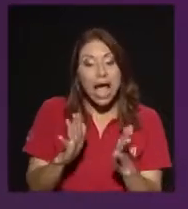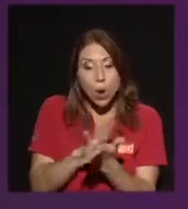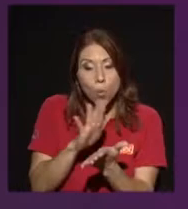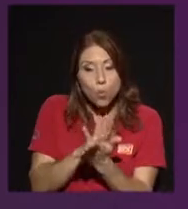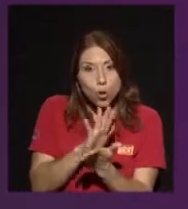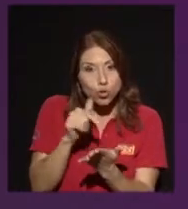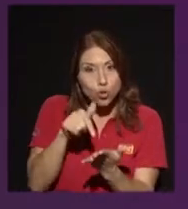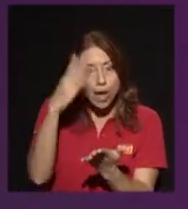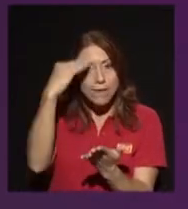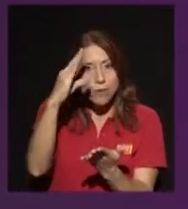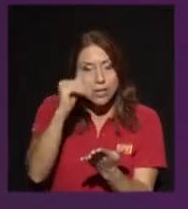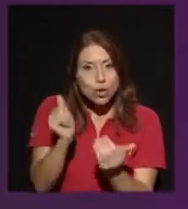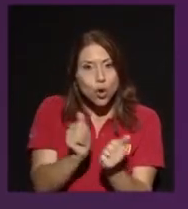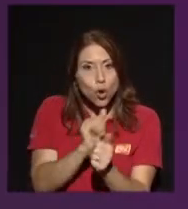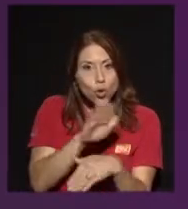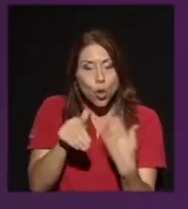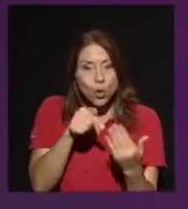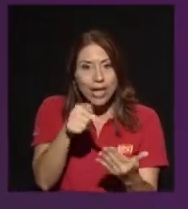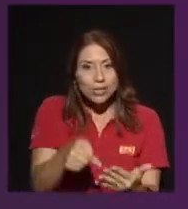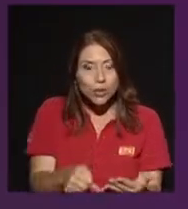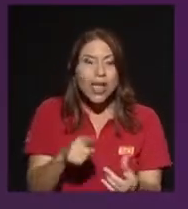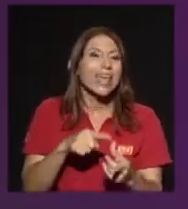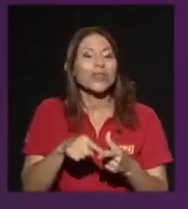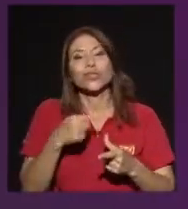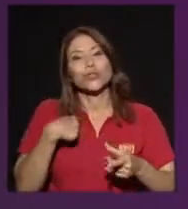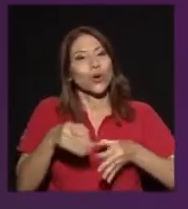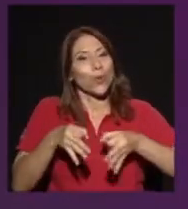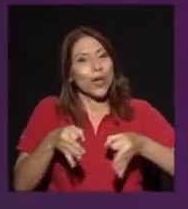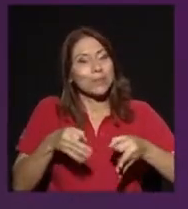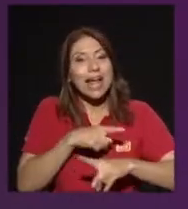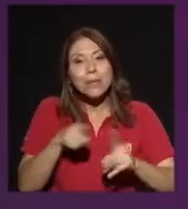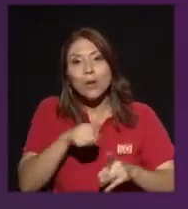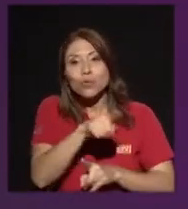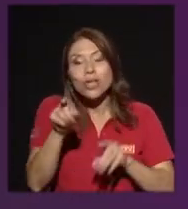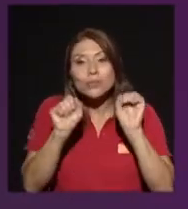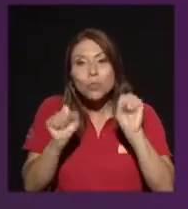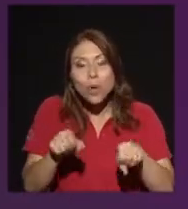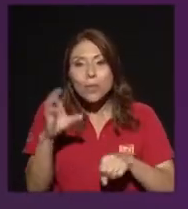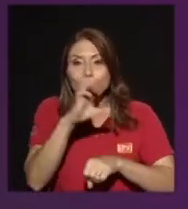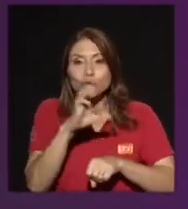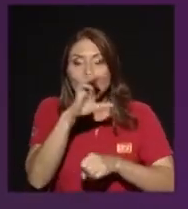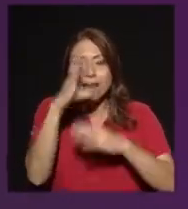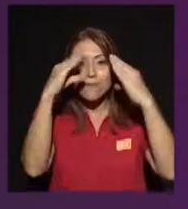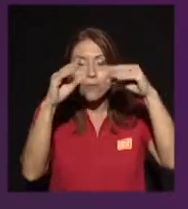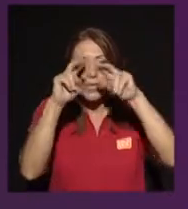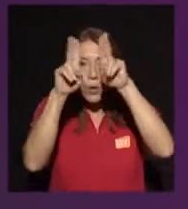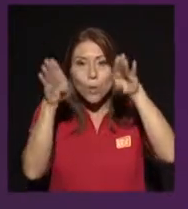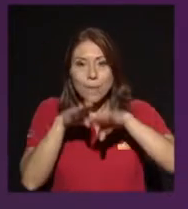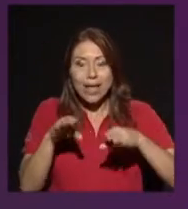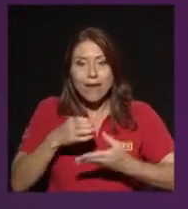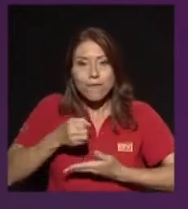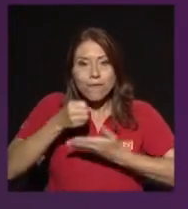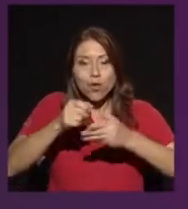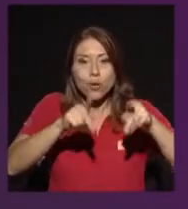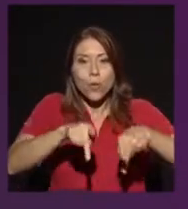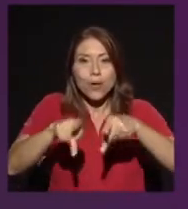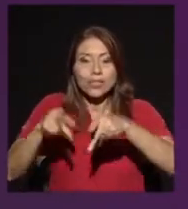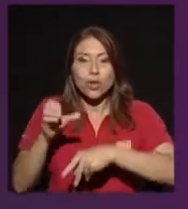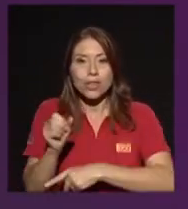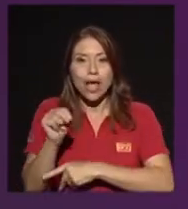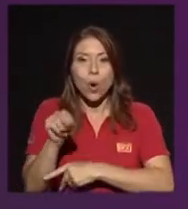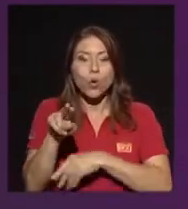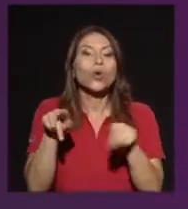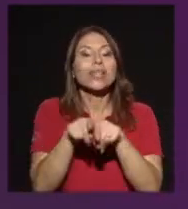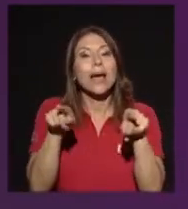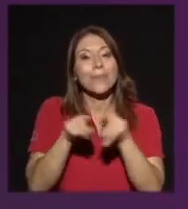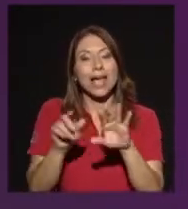demás. Entonces no me voy a tomar el tiempo para explicarlo ahí, pero lo pueden buscar tanto en la página del Fondo de Población de Naciones Unidas como en la página de